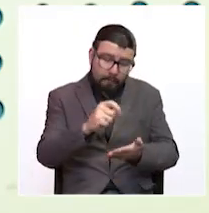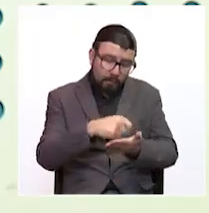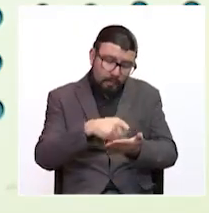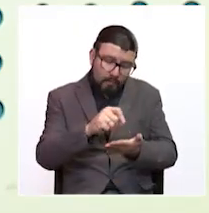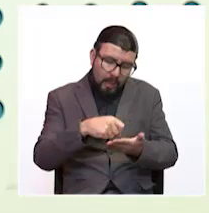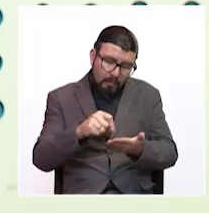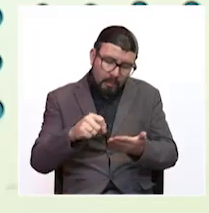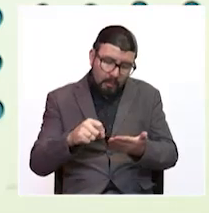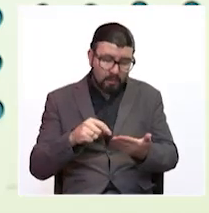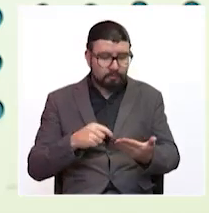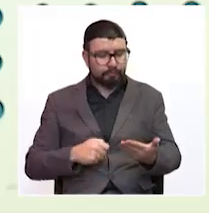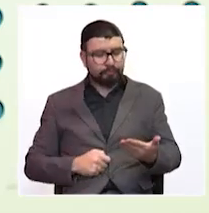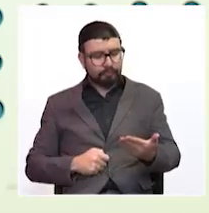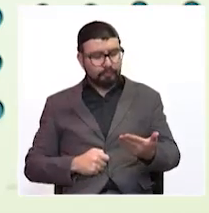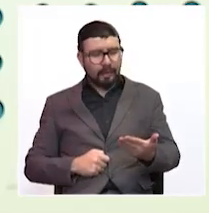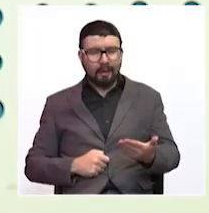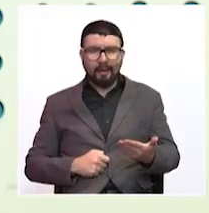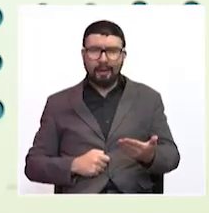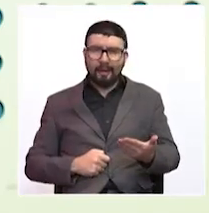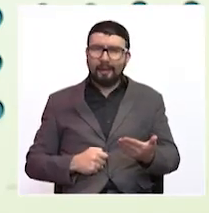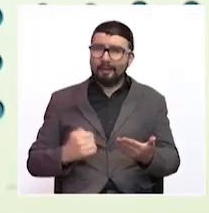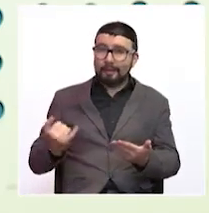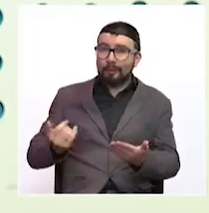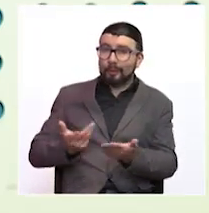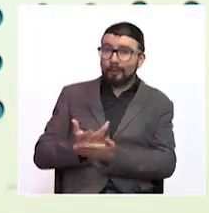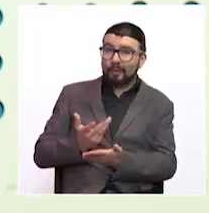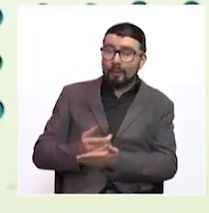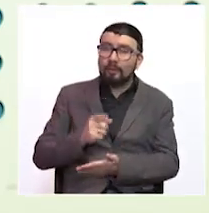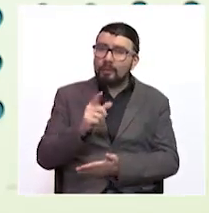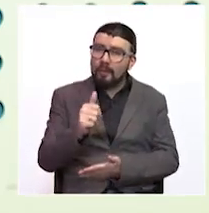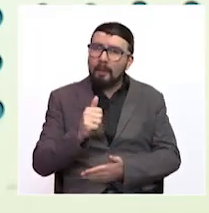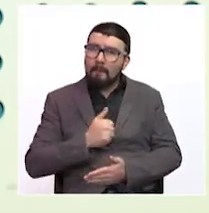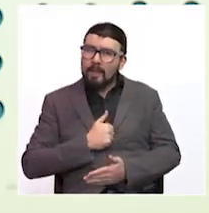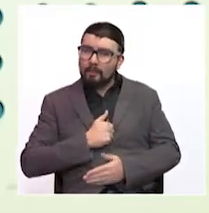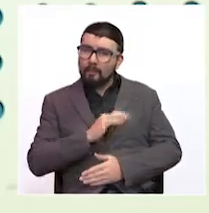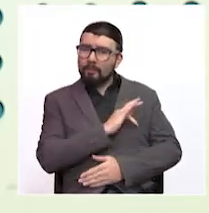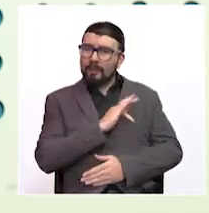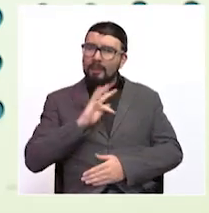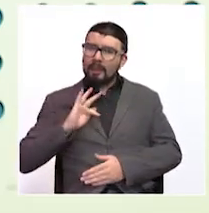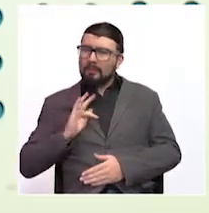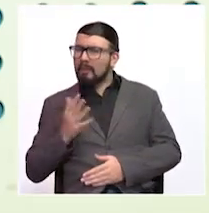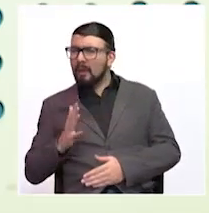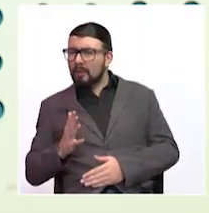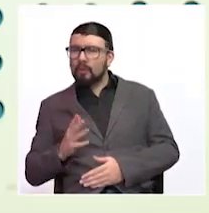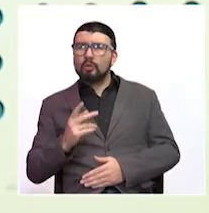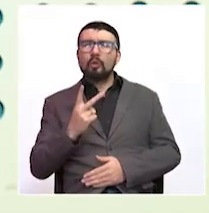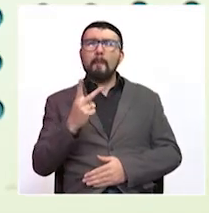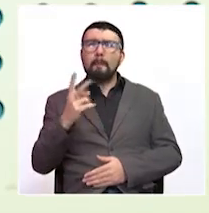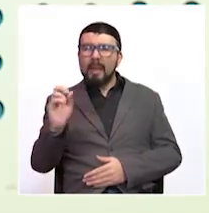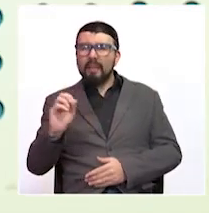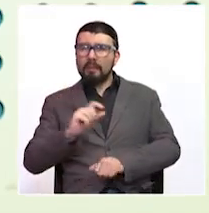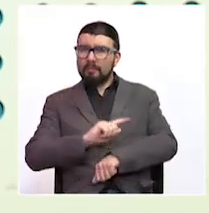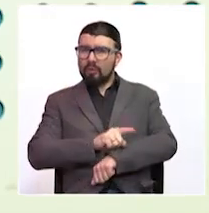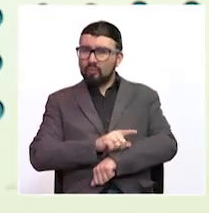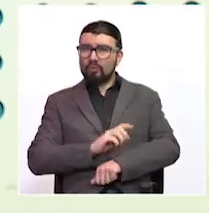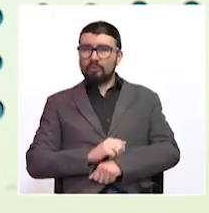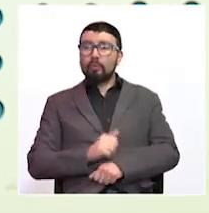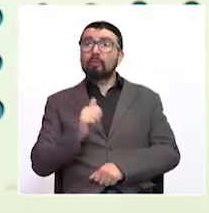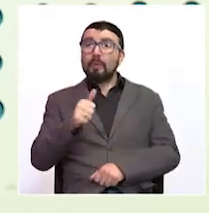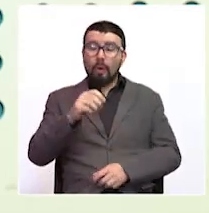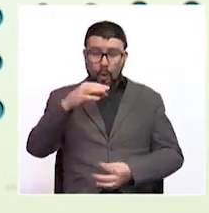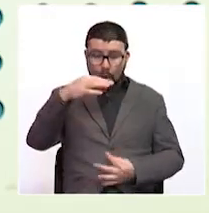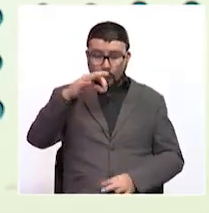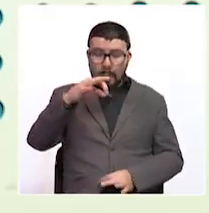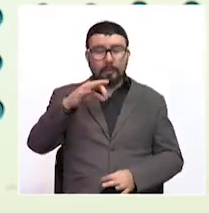sugieren que para este tipo de auto terapia se destinen siquiera unos 20 minutos coja una hoja de